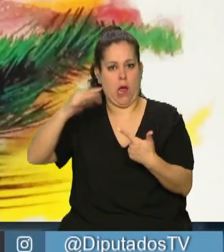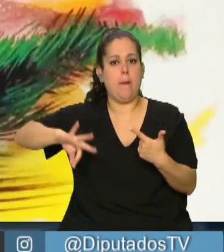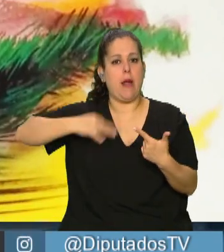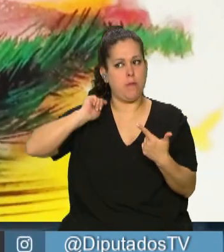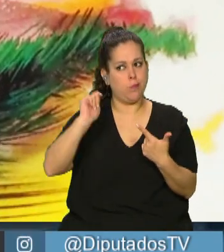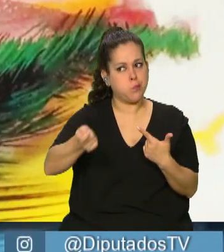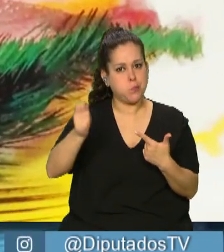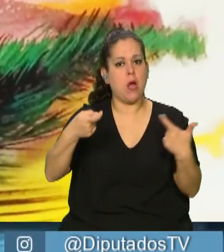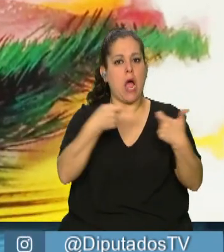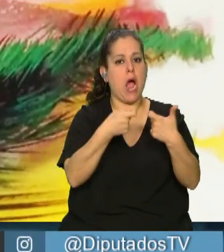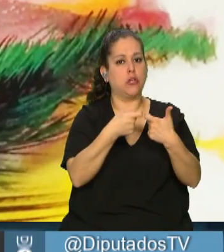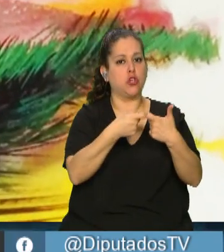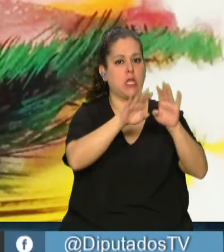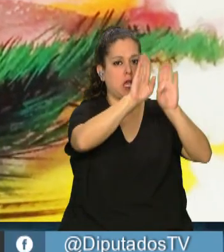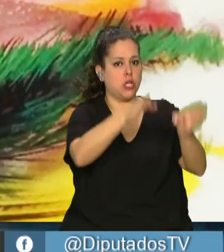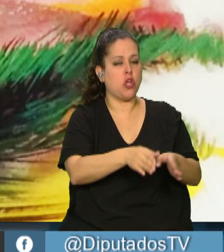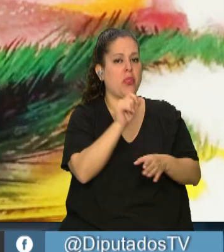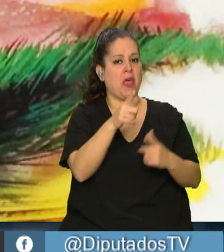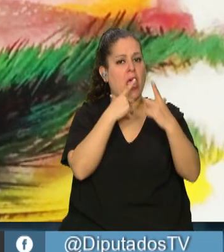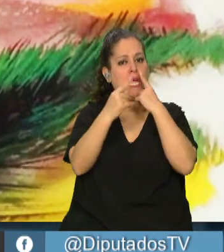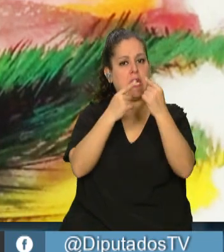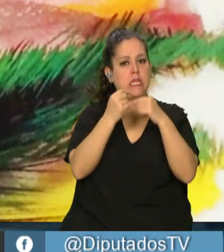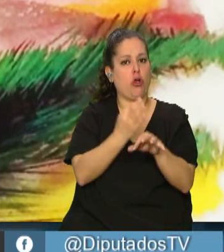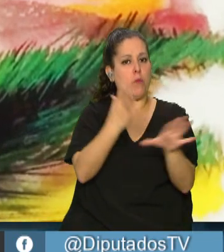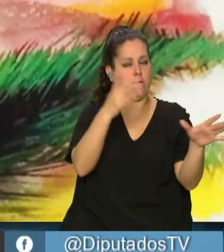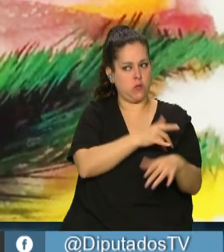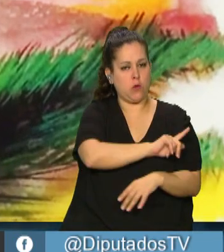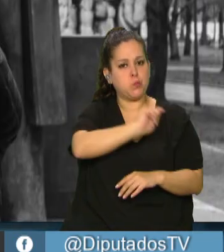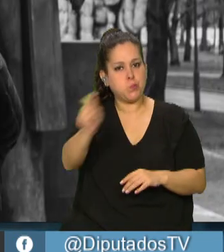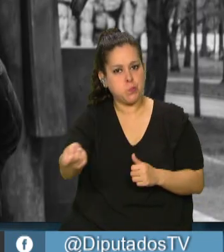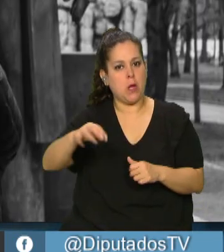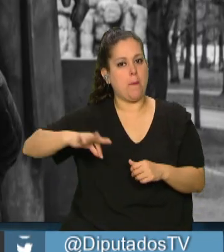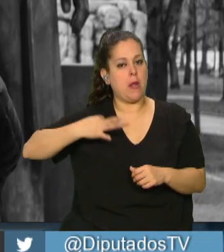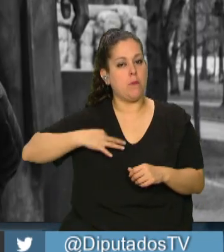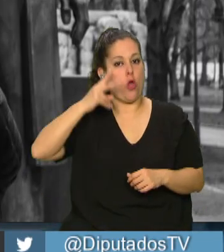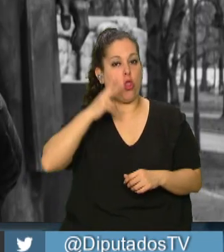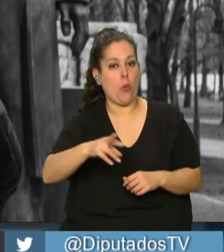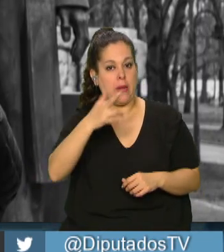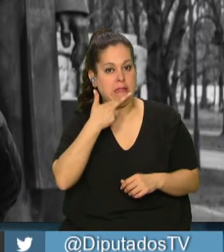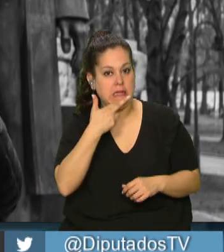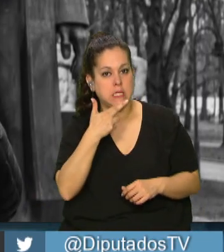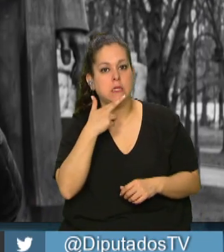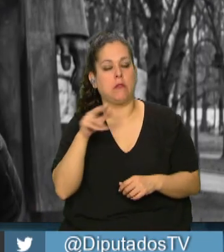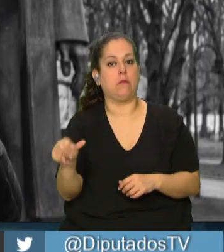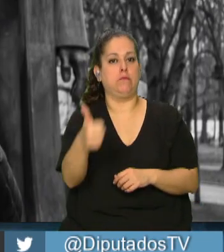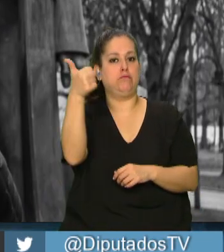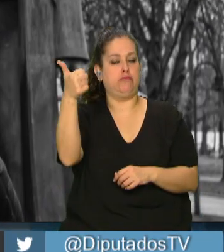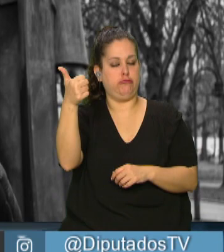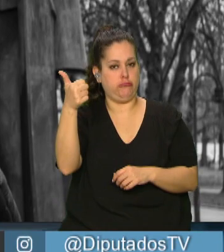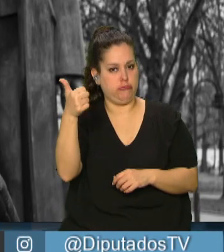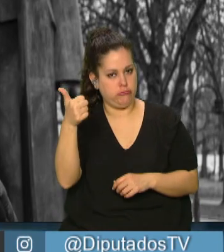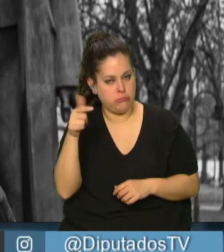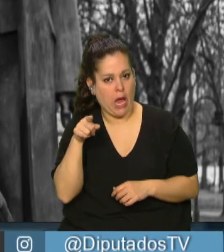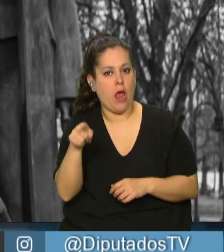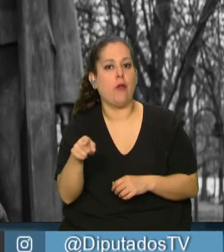la Asociación de Críticos Musicales de la República Argentina. En el 2017 ganó la terna